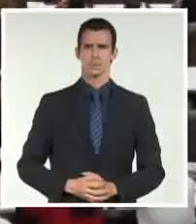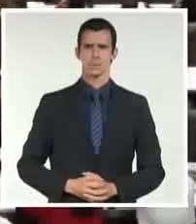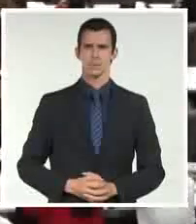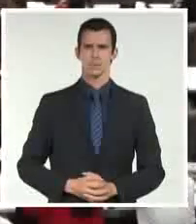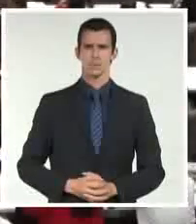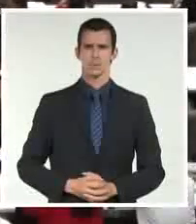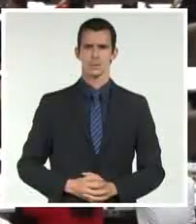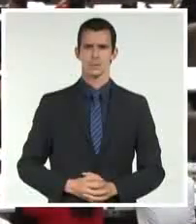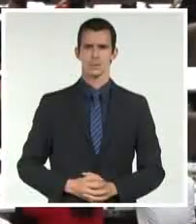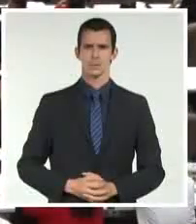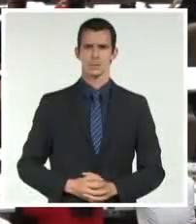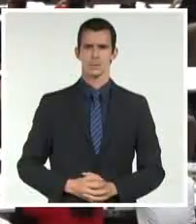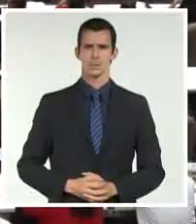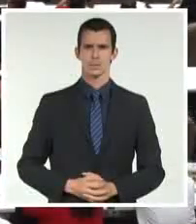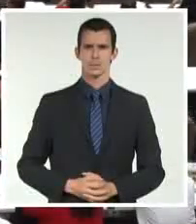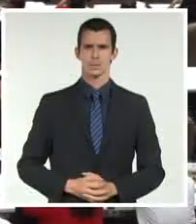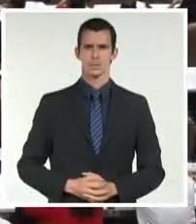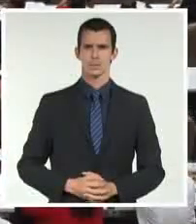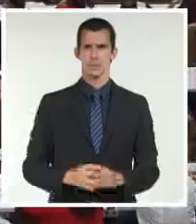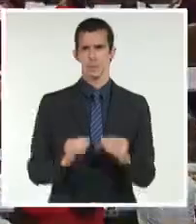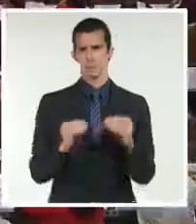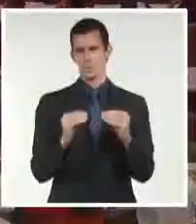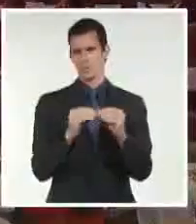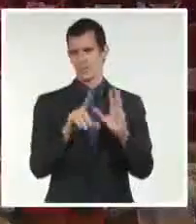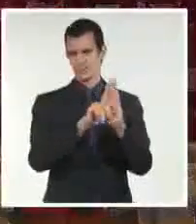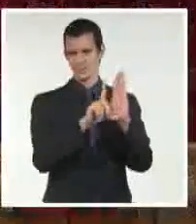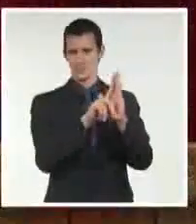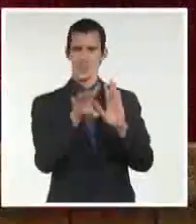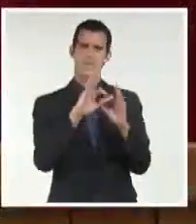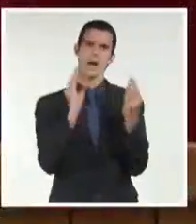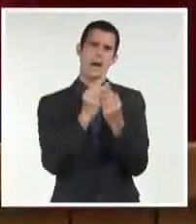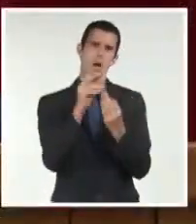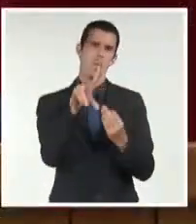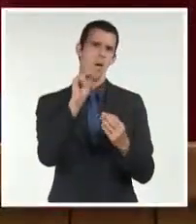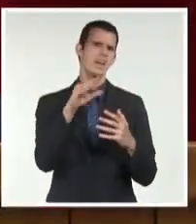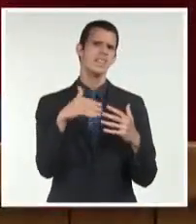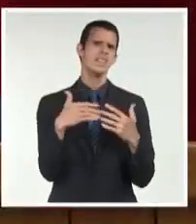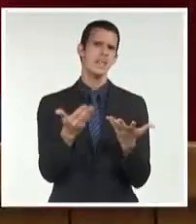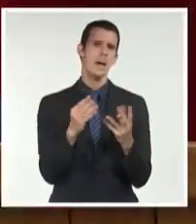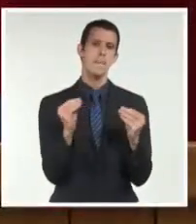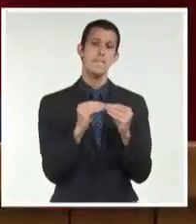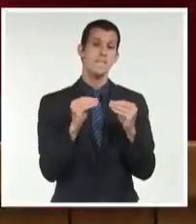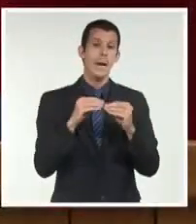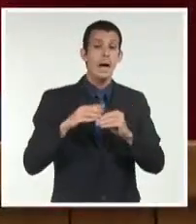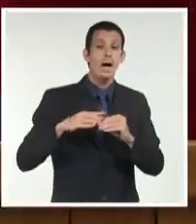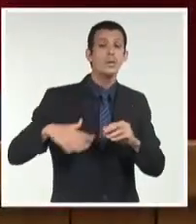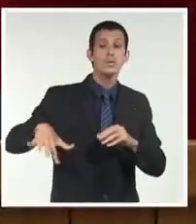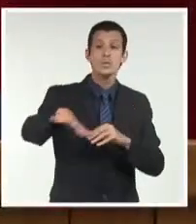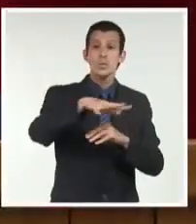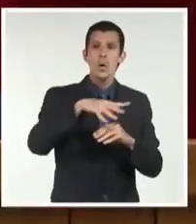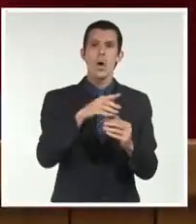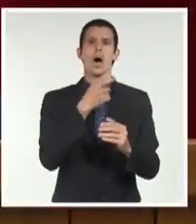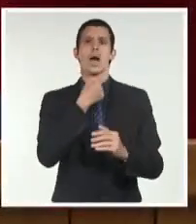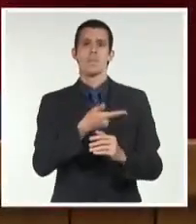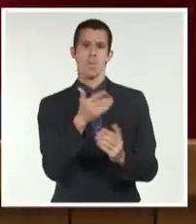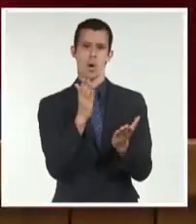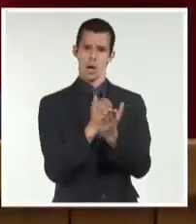Sirva este código, además, como un gran libro de cabecera que deberían tener a mano nuestros